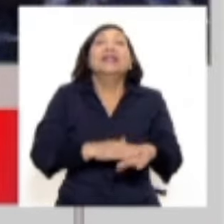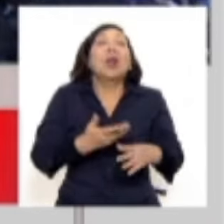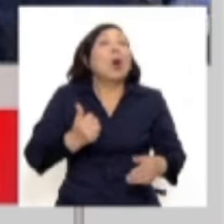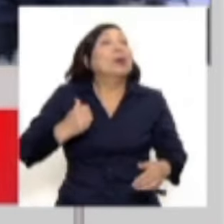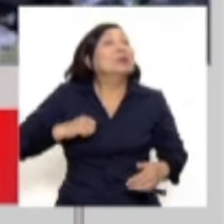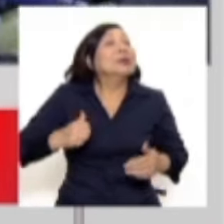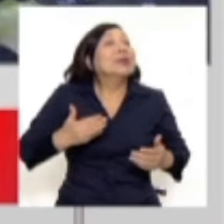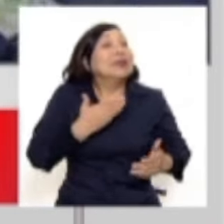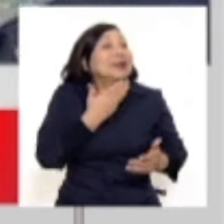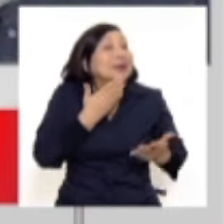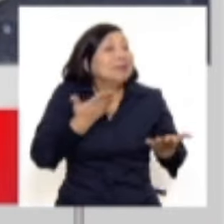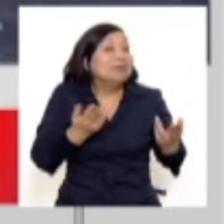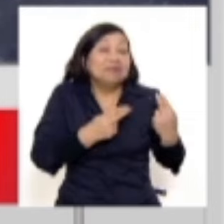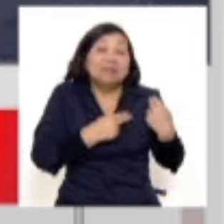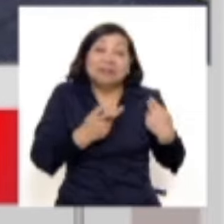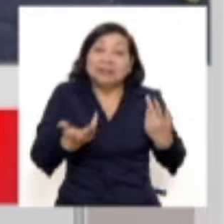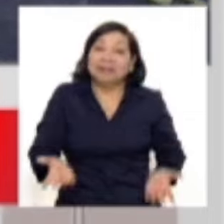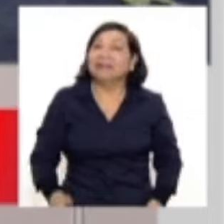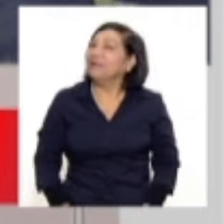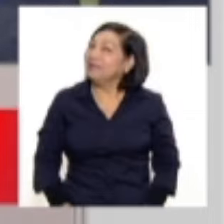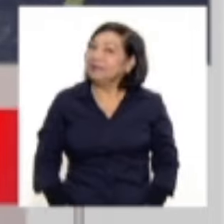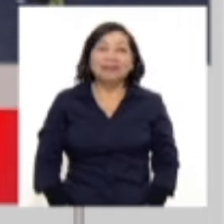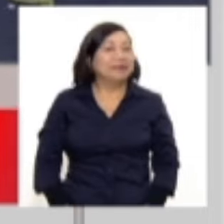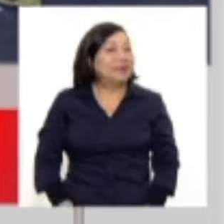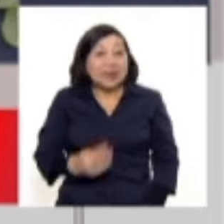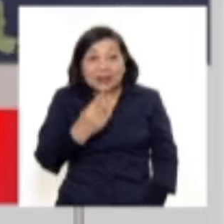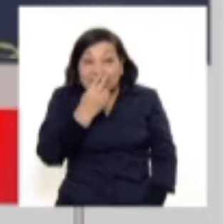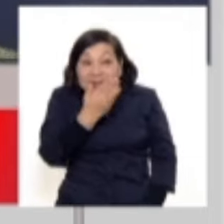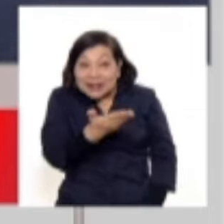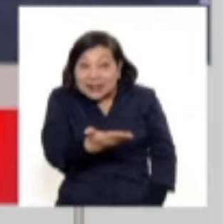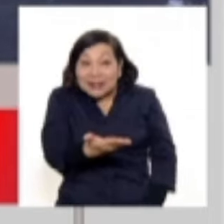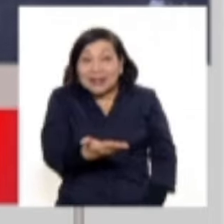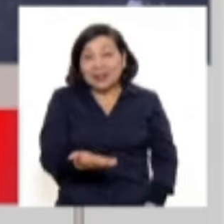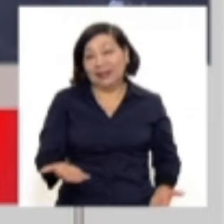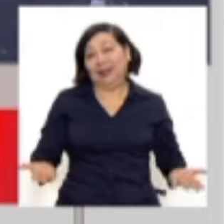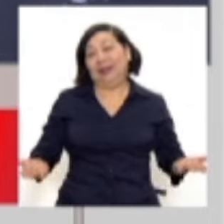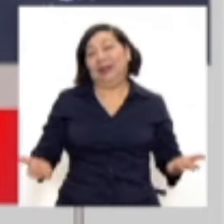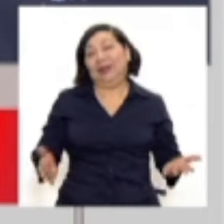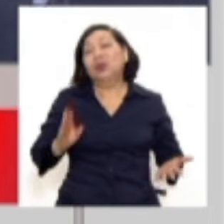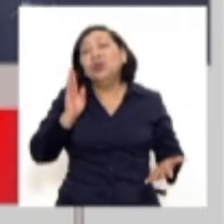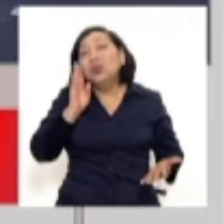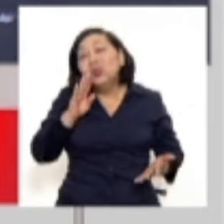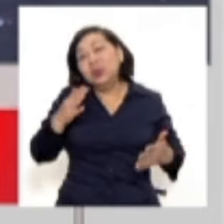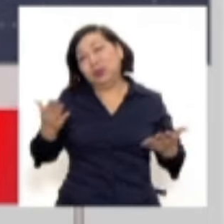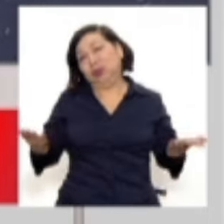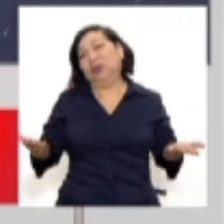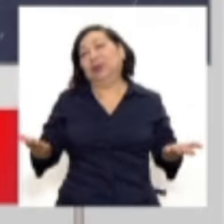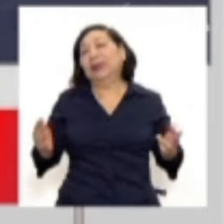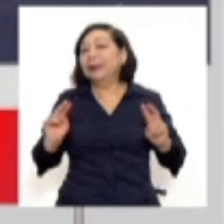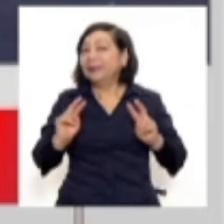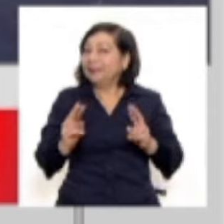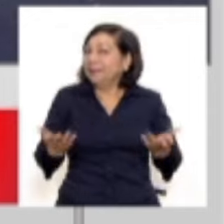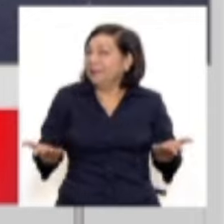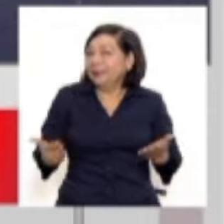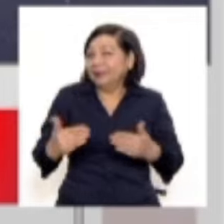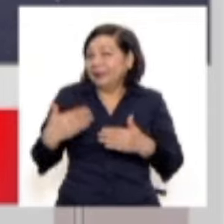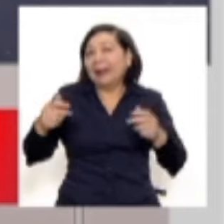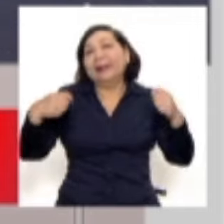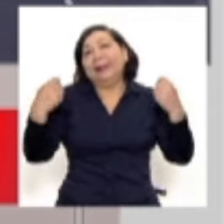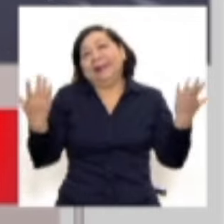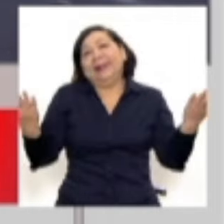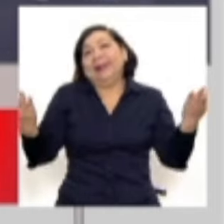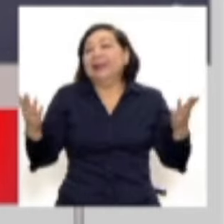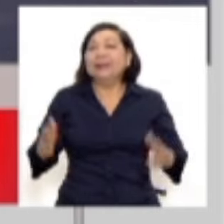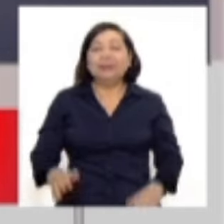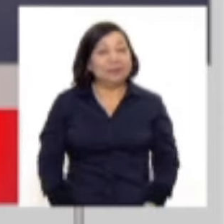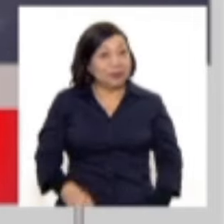de la municipalidad, asumimos, de, miren, llevarse todos estos desperdicios que se dieron pues en medio de las